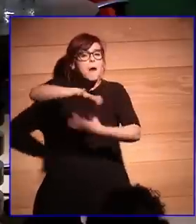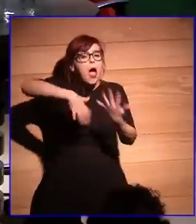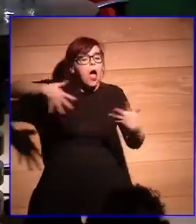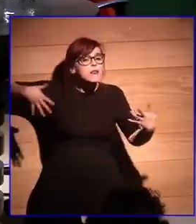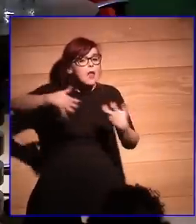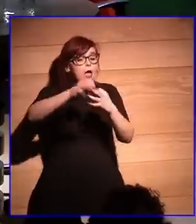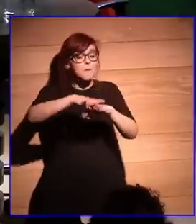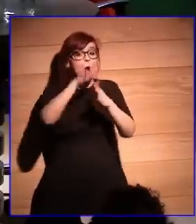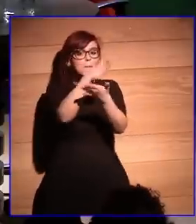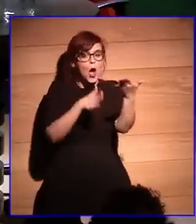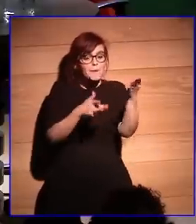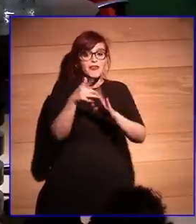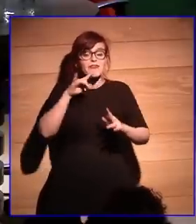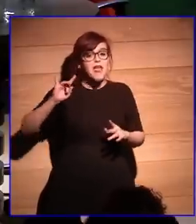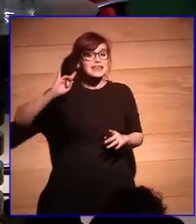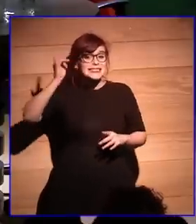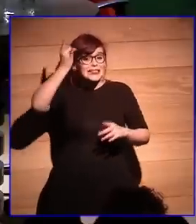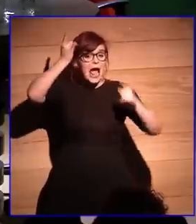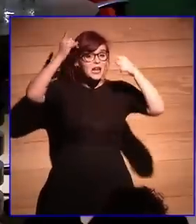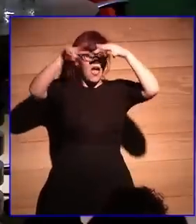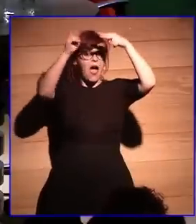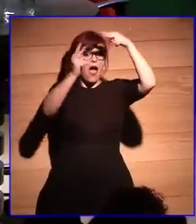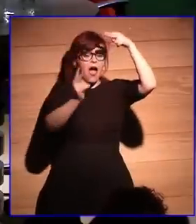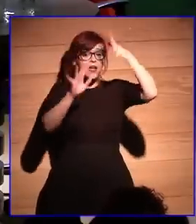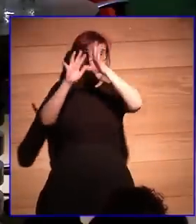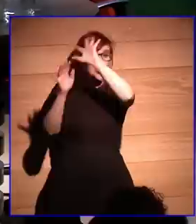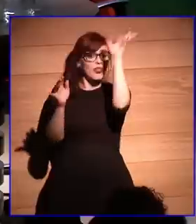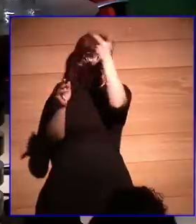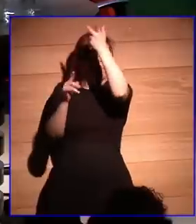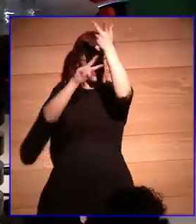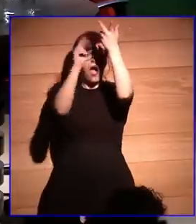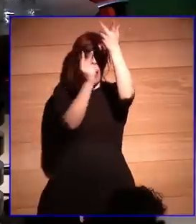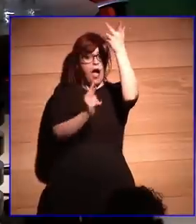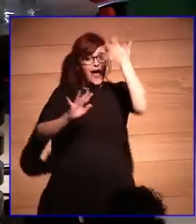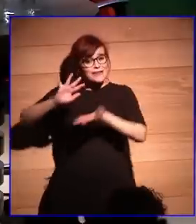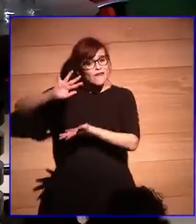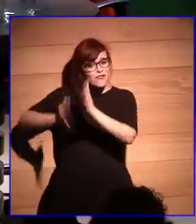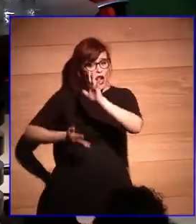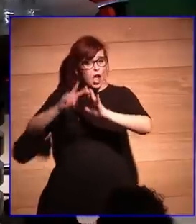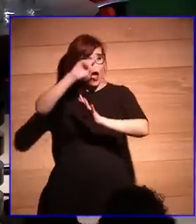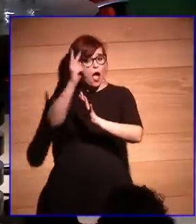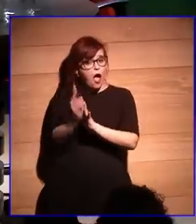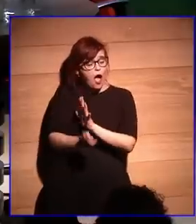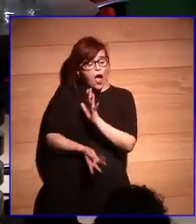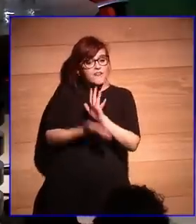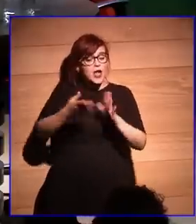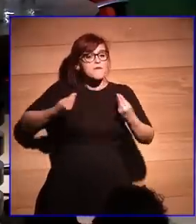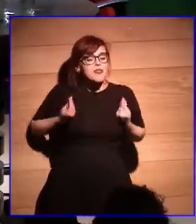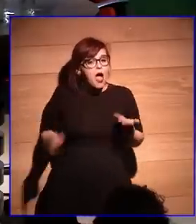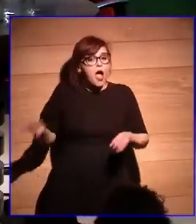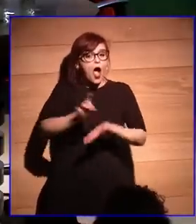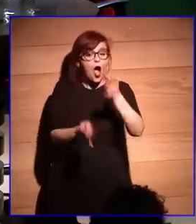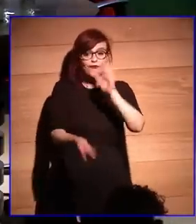poema comienza con Satán cayendo hacia el infierno para intentar reconstruir su vida, decir, bueno,